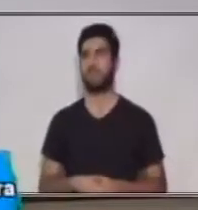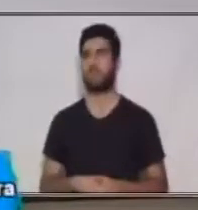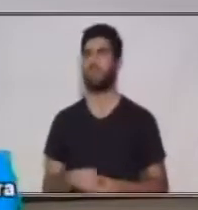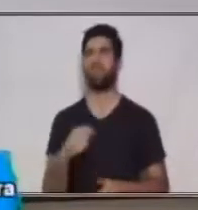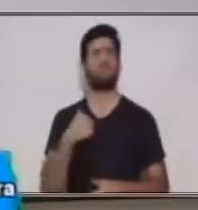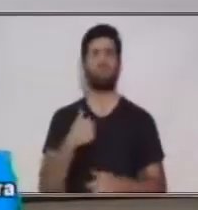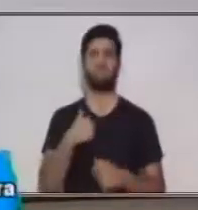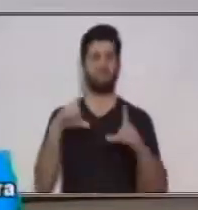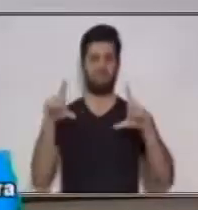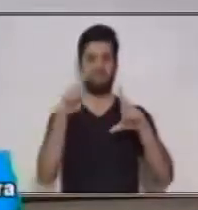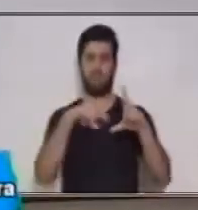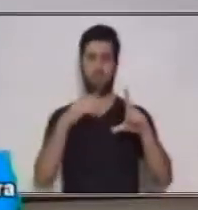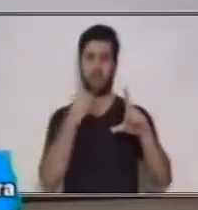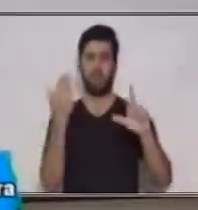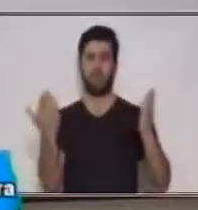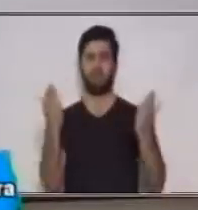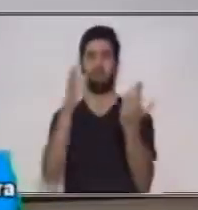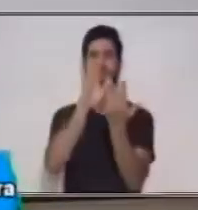completo, entonces